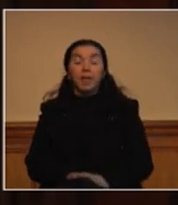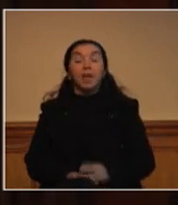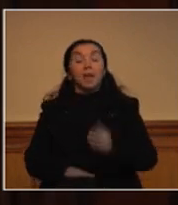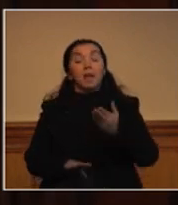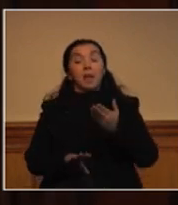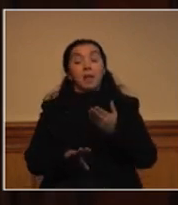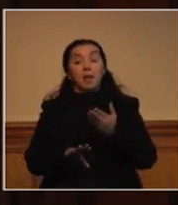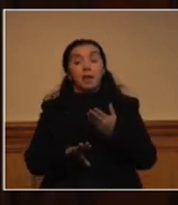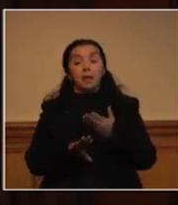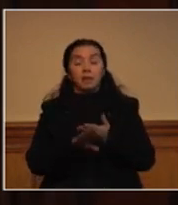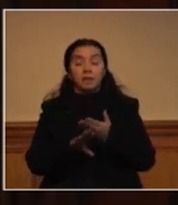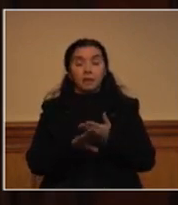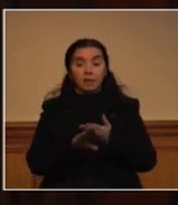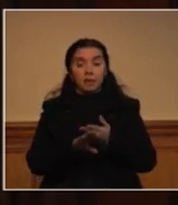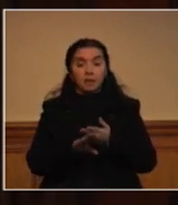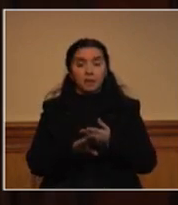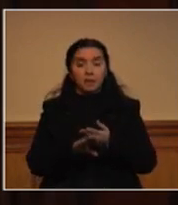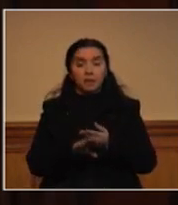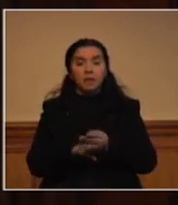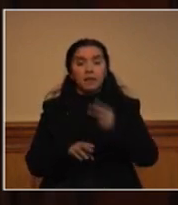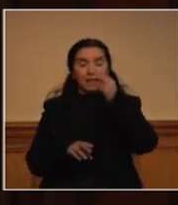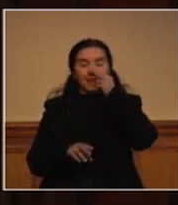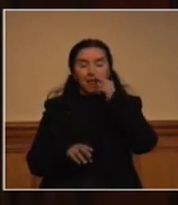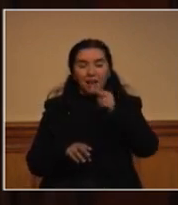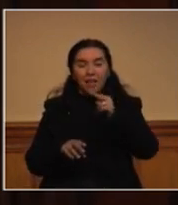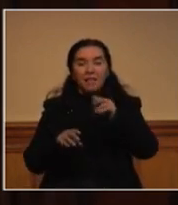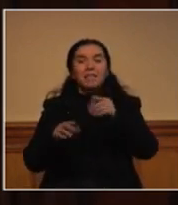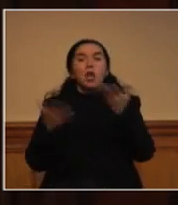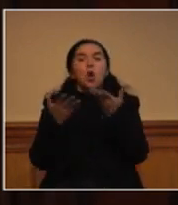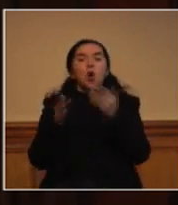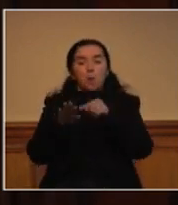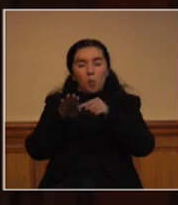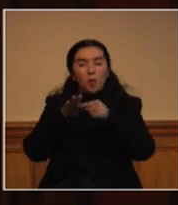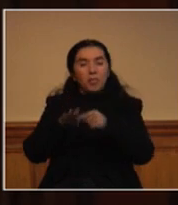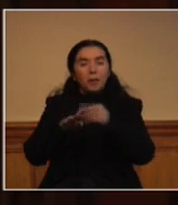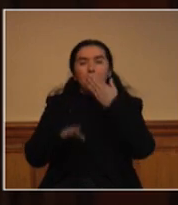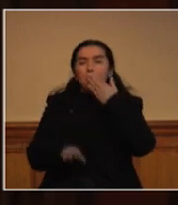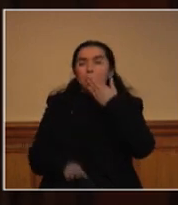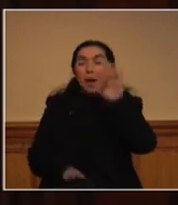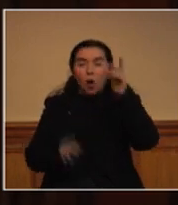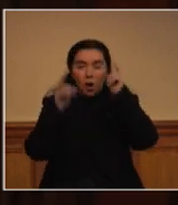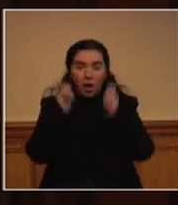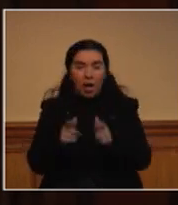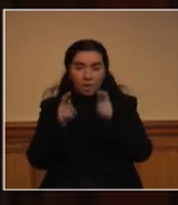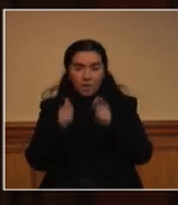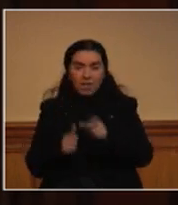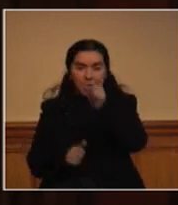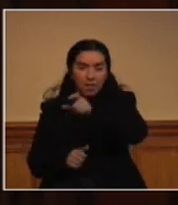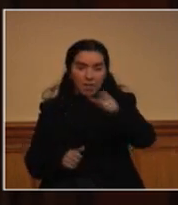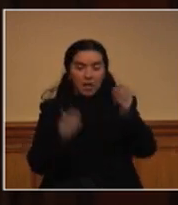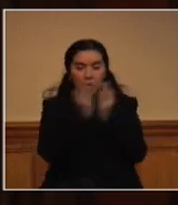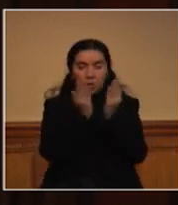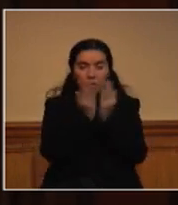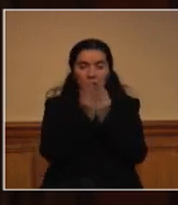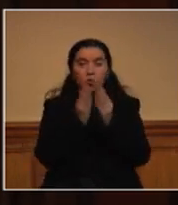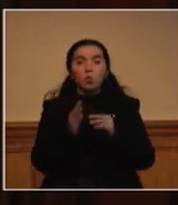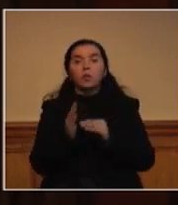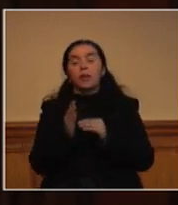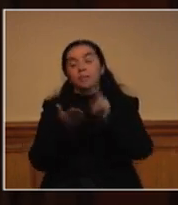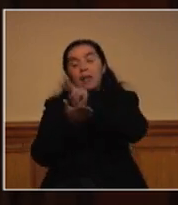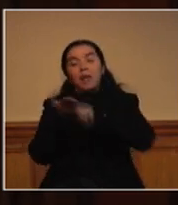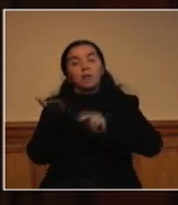campo de evidencia creciente de cómo la tecnología mejora las habilidades de los alumnos a nivel de